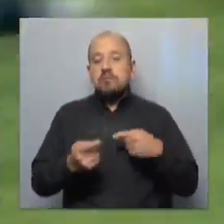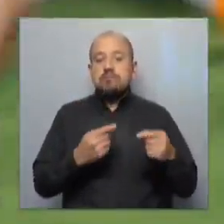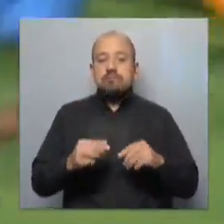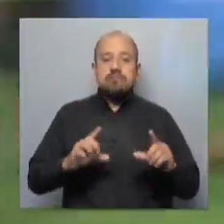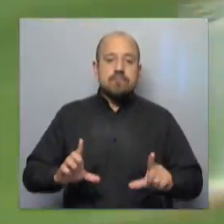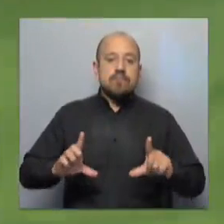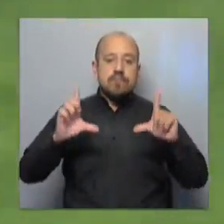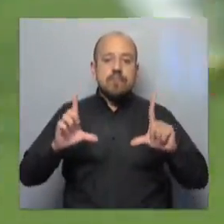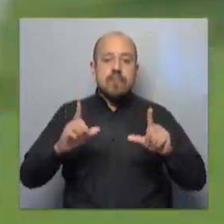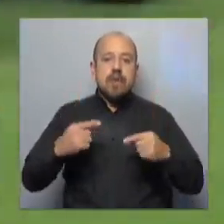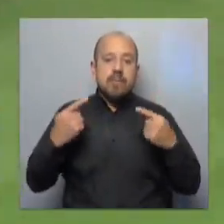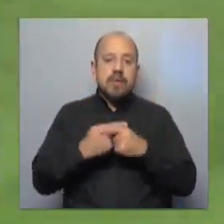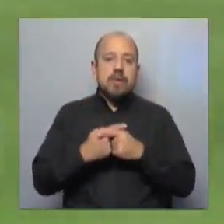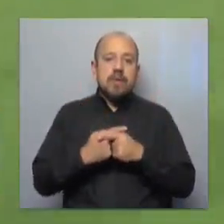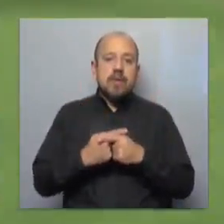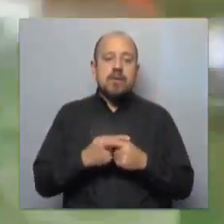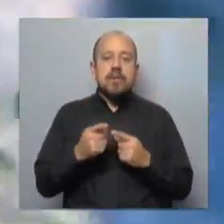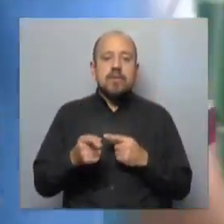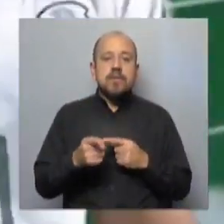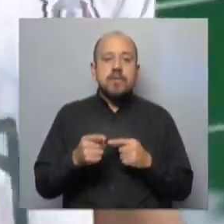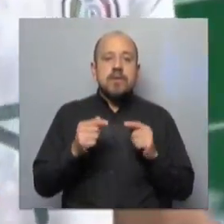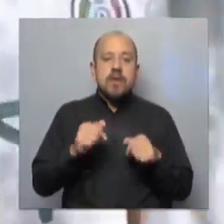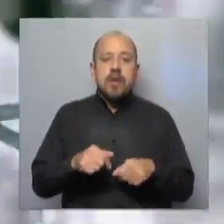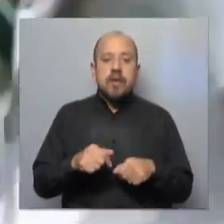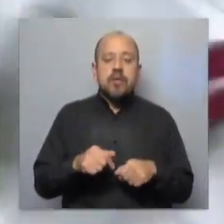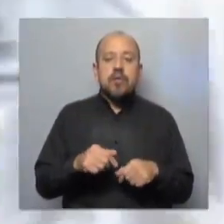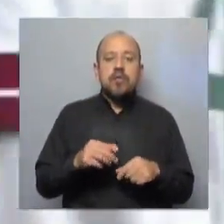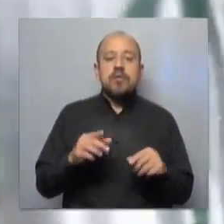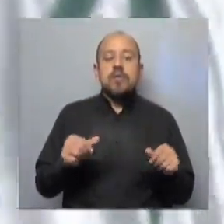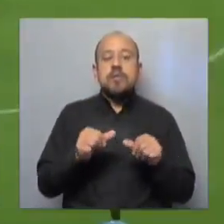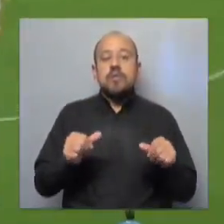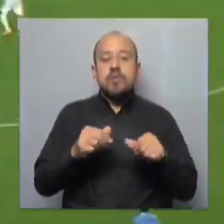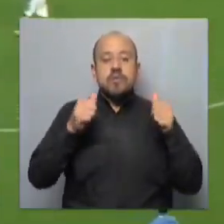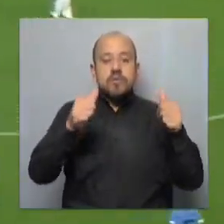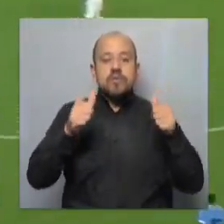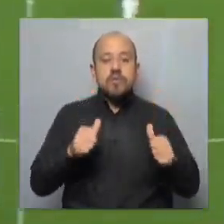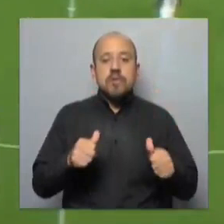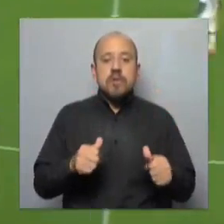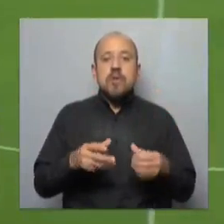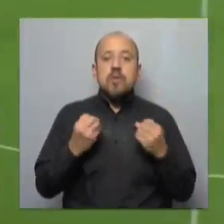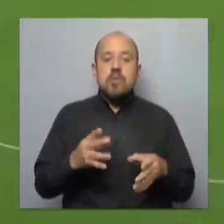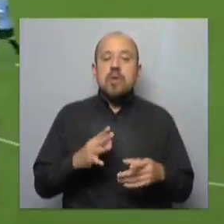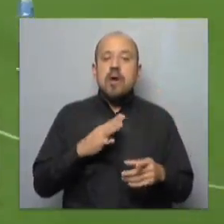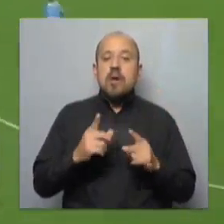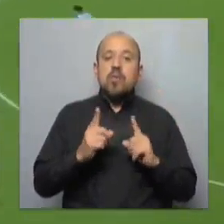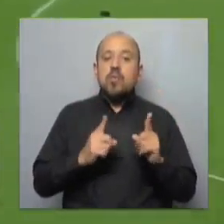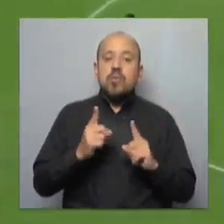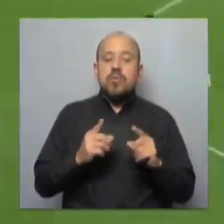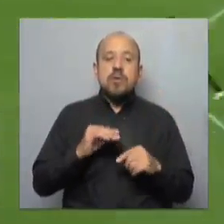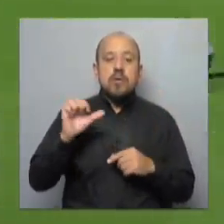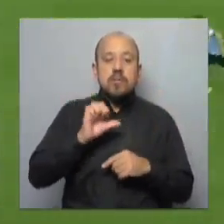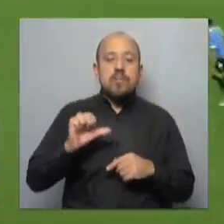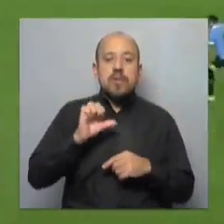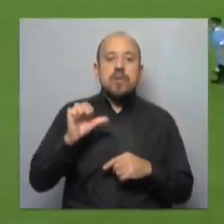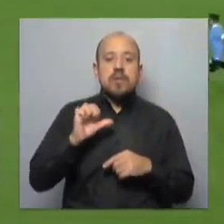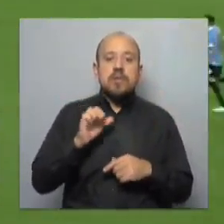el contenido referenciado estoy comunicado se emitió porque se constató que hubo empresas que